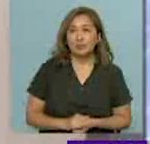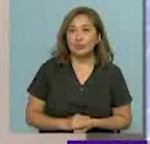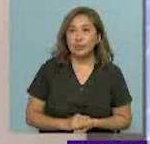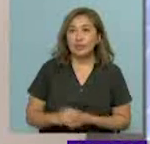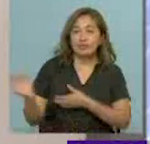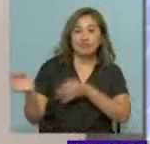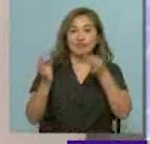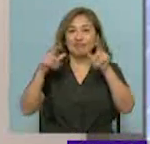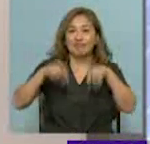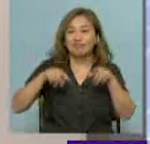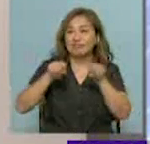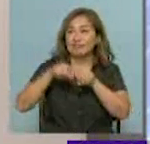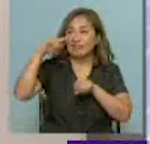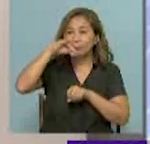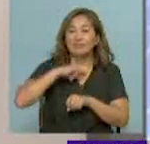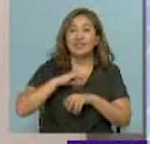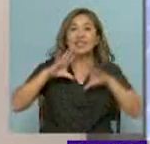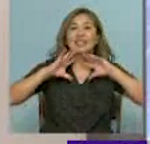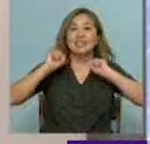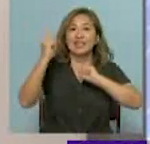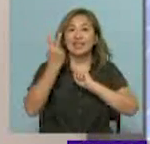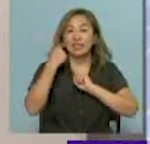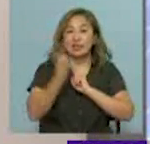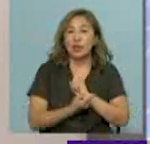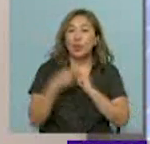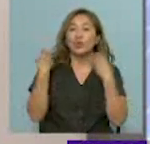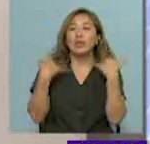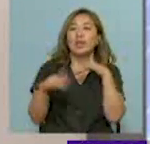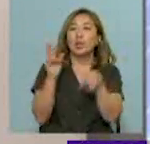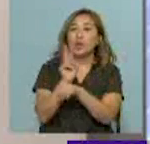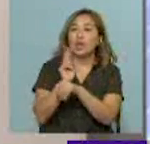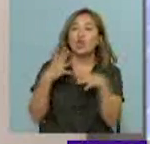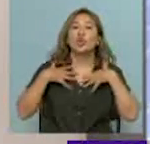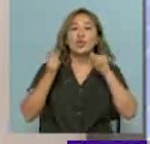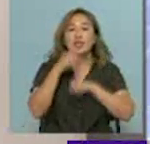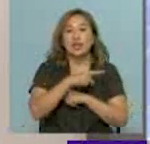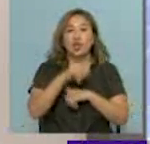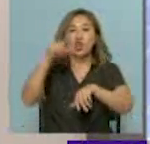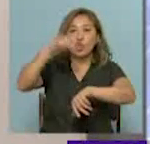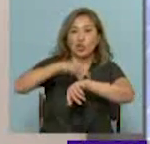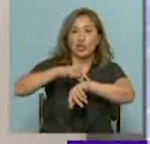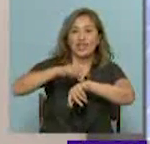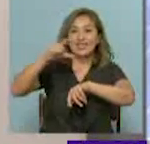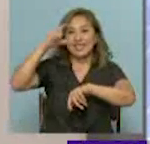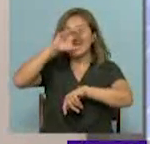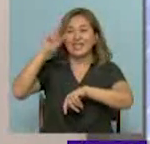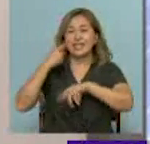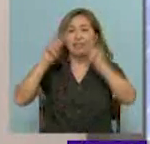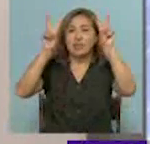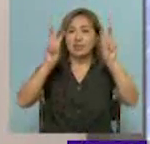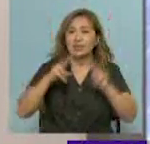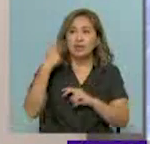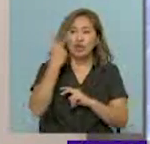ya tenemos en estudios a la subsecretaria de promoción y prevención de la salud la doctora verónica serra dos temas importantes